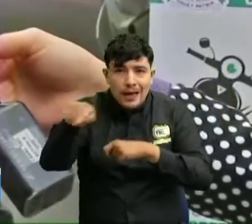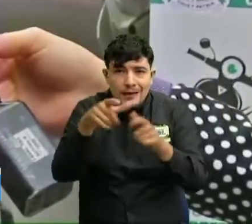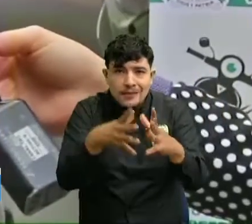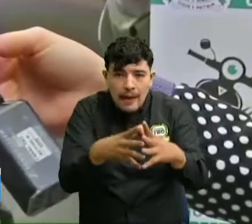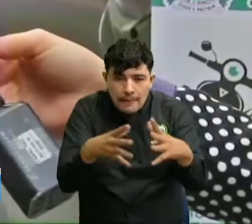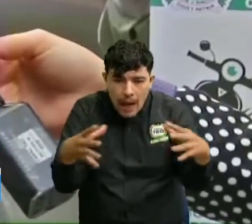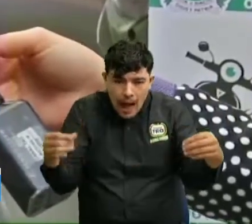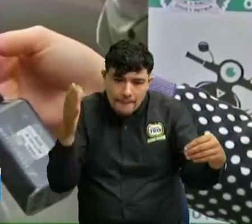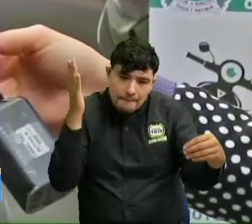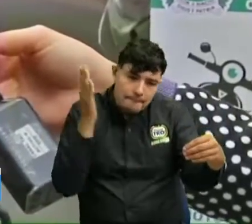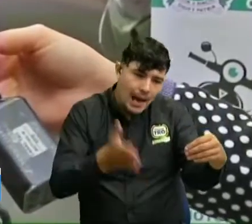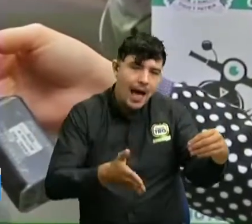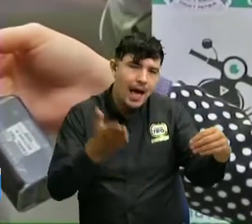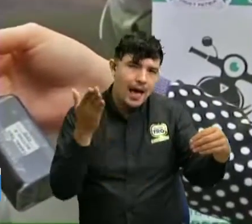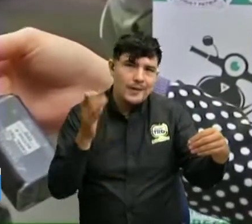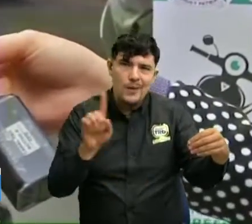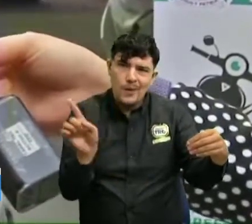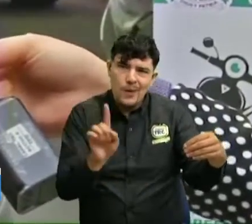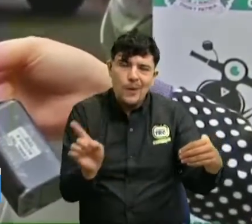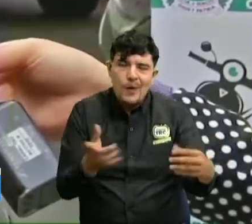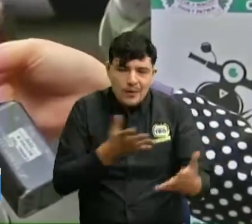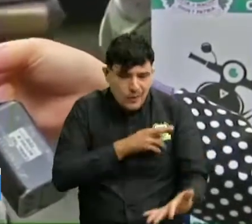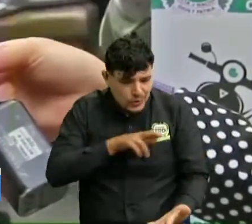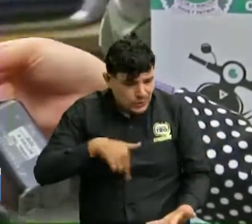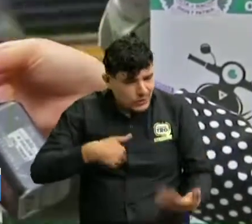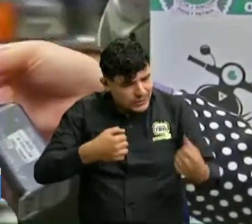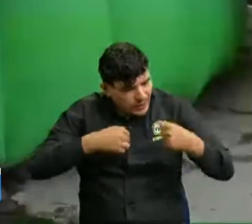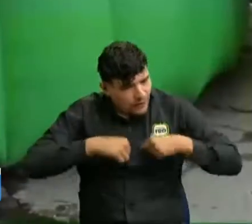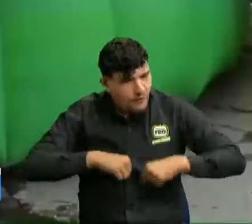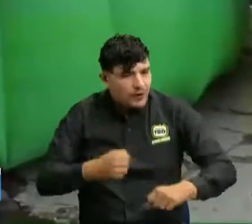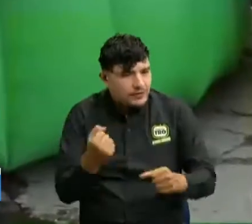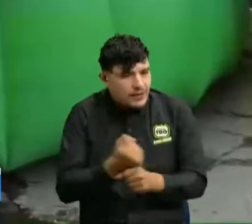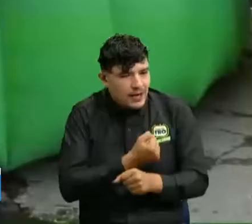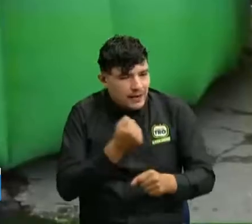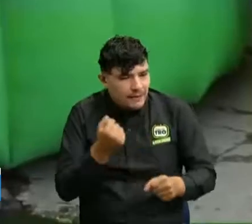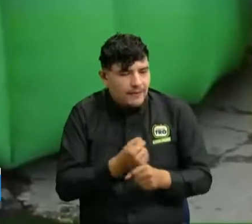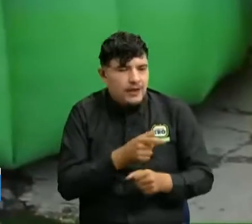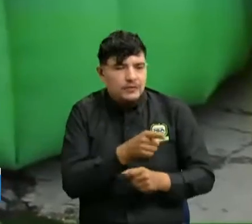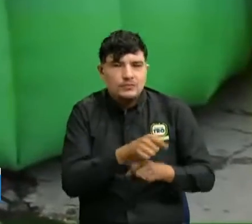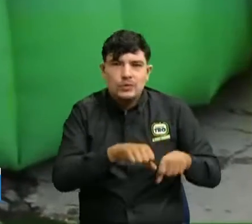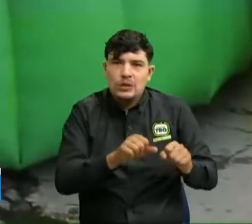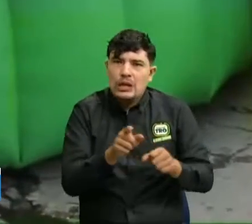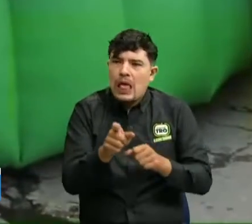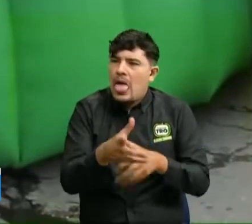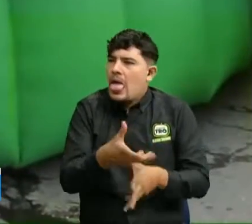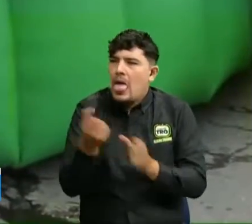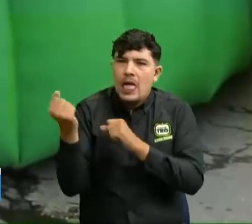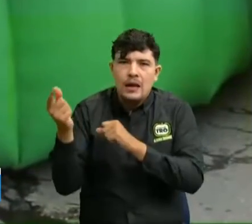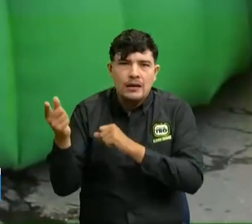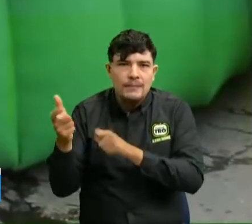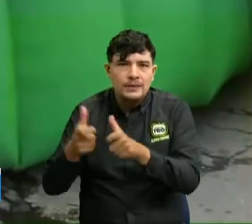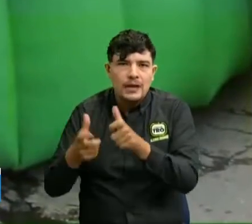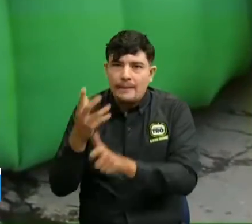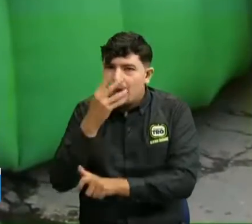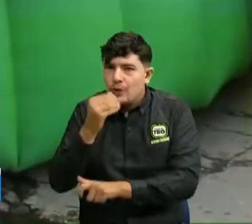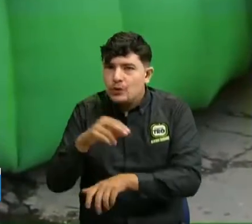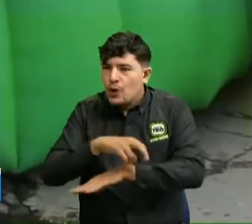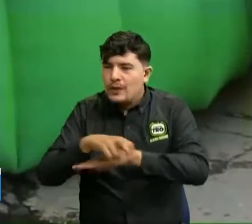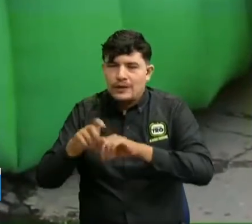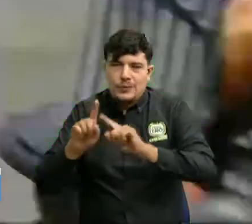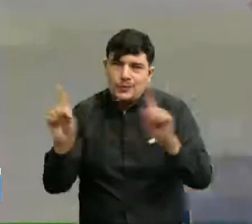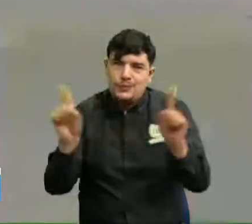delincuente para que no hurte lo que a nosotros nos ha costado nuestro vehículo, nuestra herramienta de trabajo. La policía continúa adelantando acompañamiento y